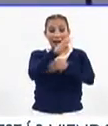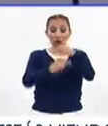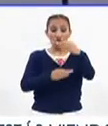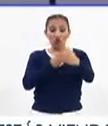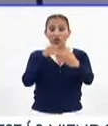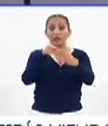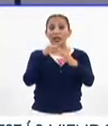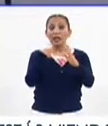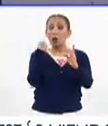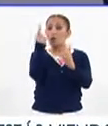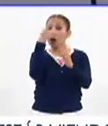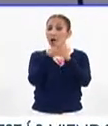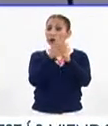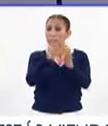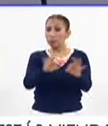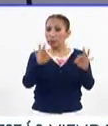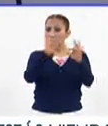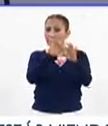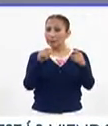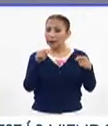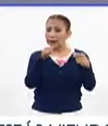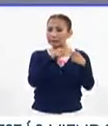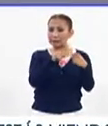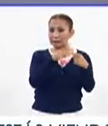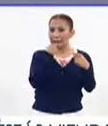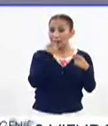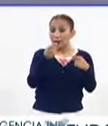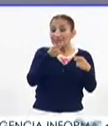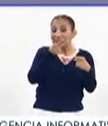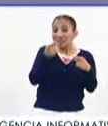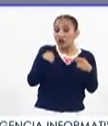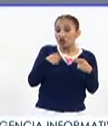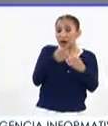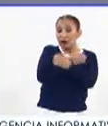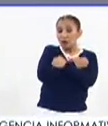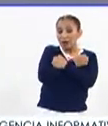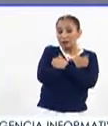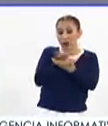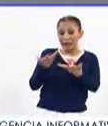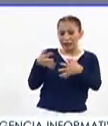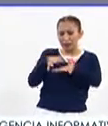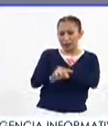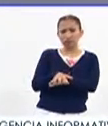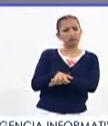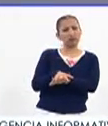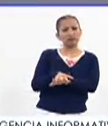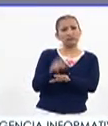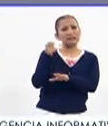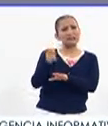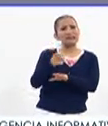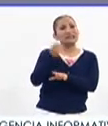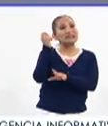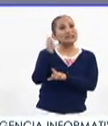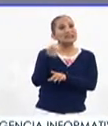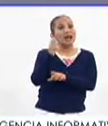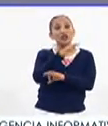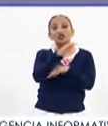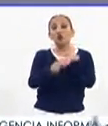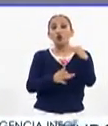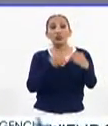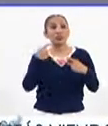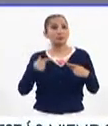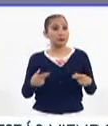tiene un principio fundamental que al hablar nosotros de educación inclusiva precisamente nos referimos a que todas